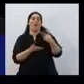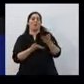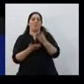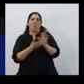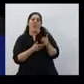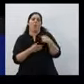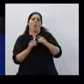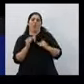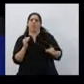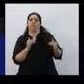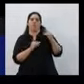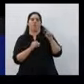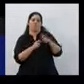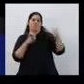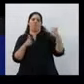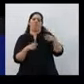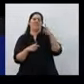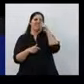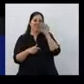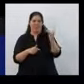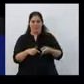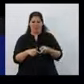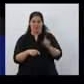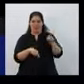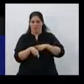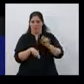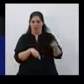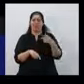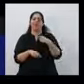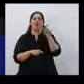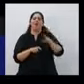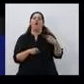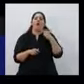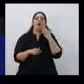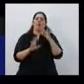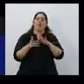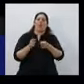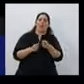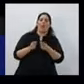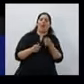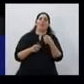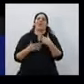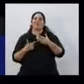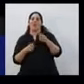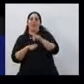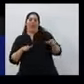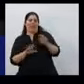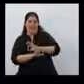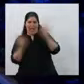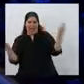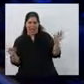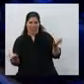aumentaron en su tiempo un 70 por ciento para los usureros todo para la salud de la gente nada